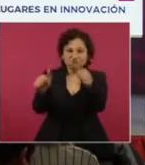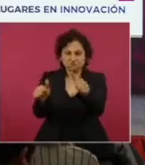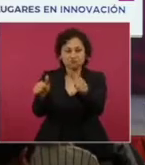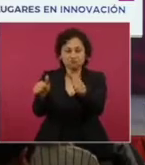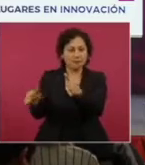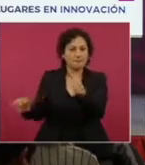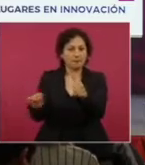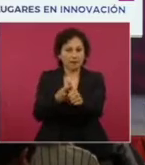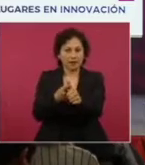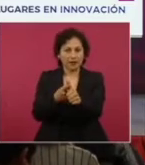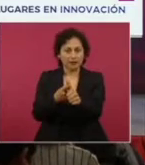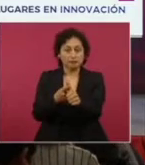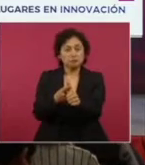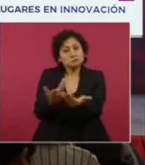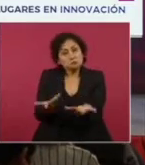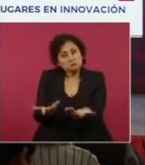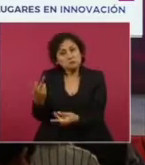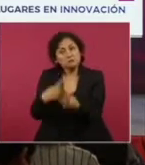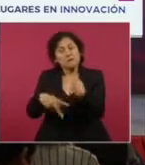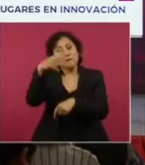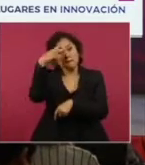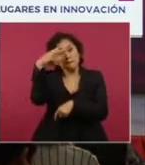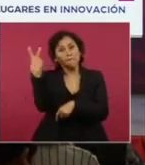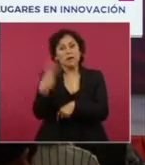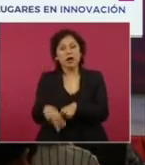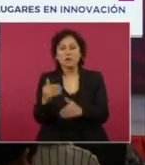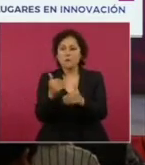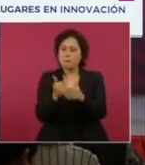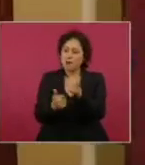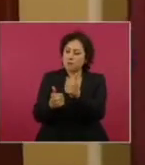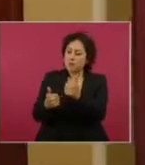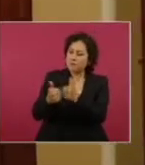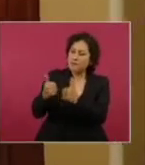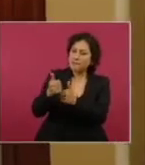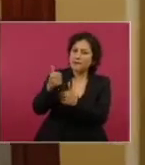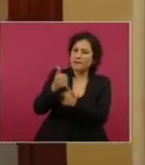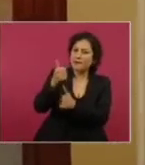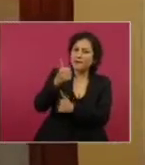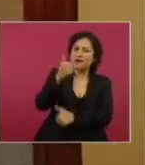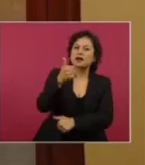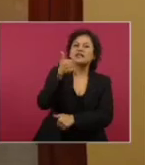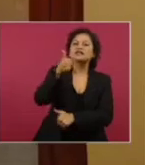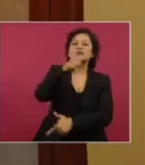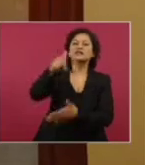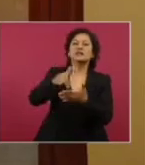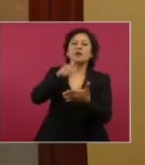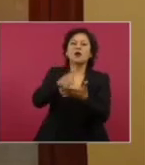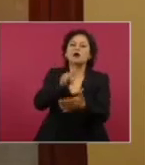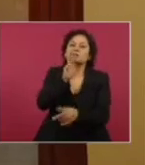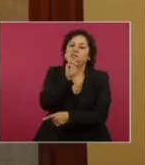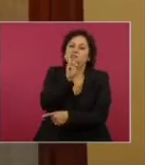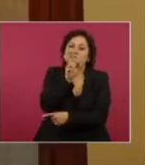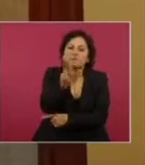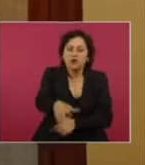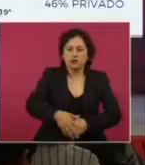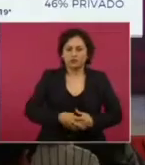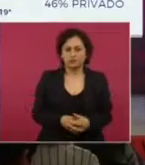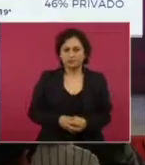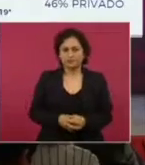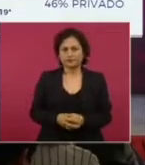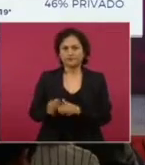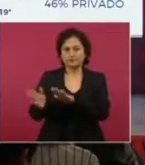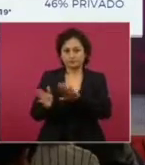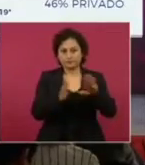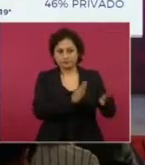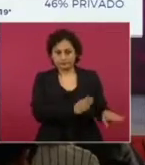ha subido 6 lugares en resultados de innovación. La que sigue, y no solamente eso, se